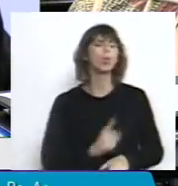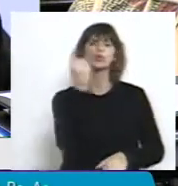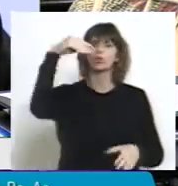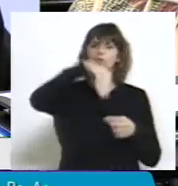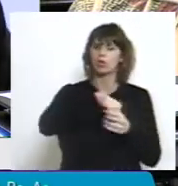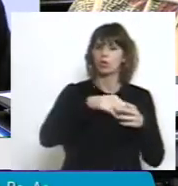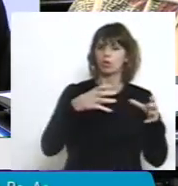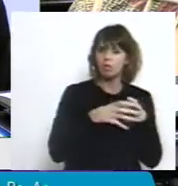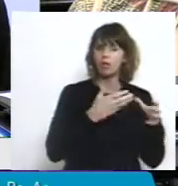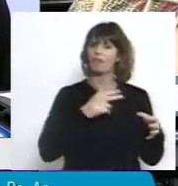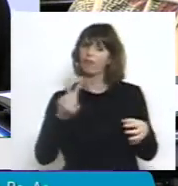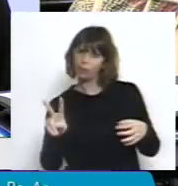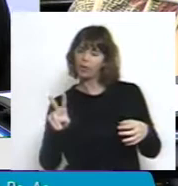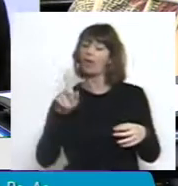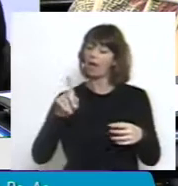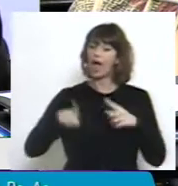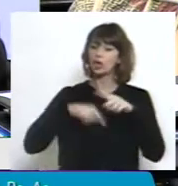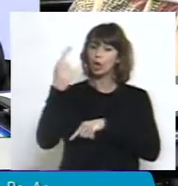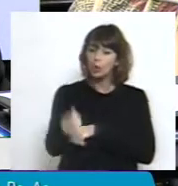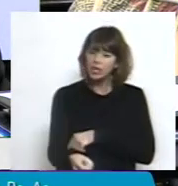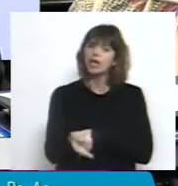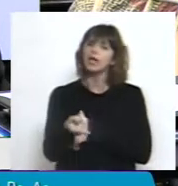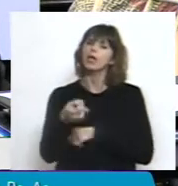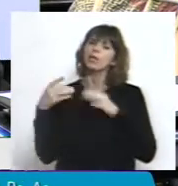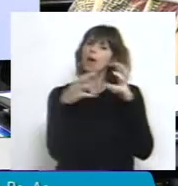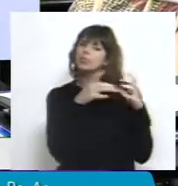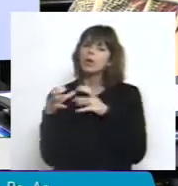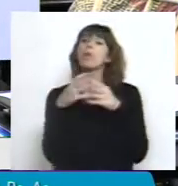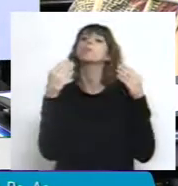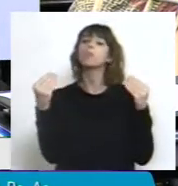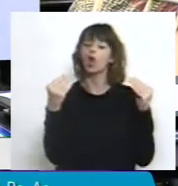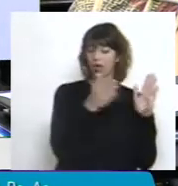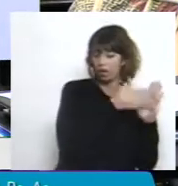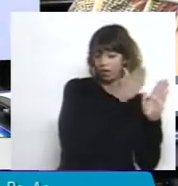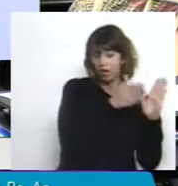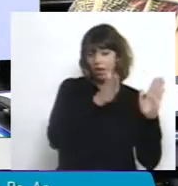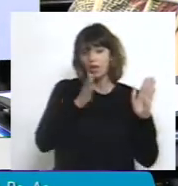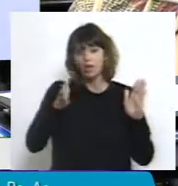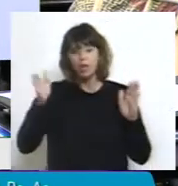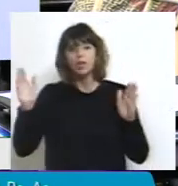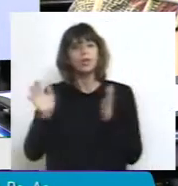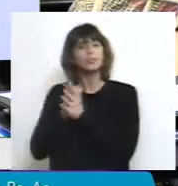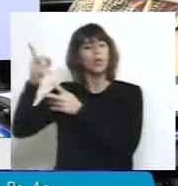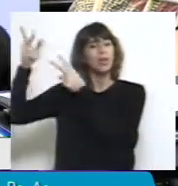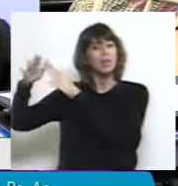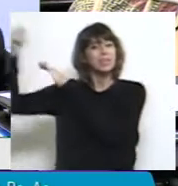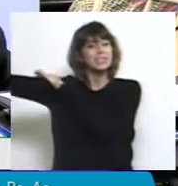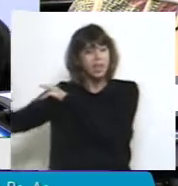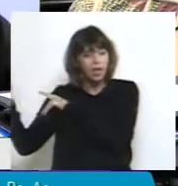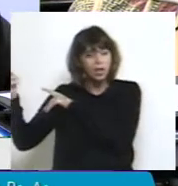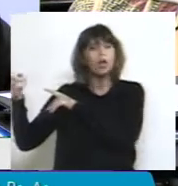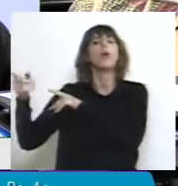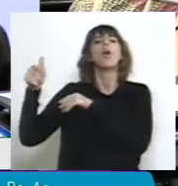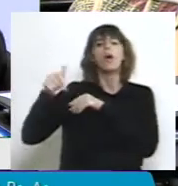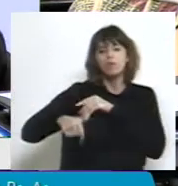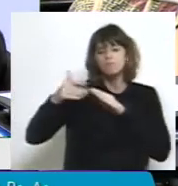Victoria, vamos a discutir el año que viene cómo superamos este proceso de restricción externa expandiendo la economía. Por